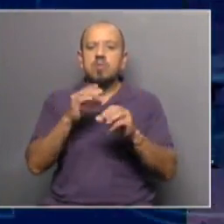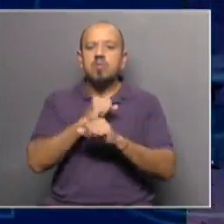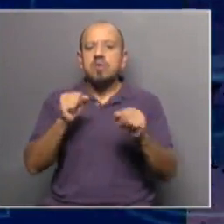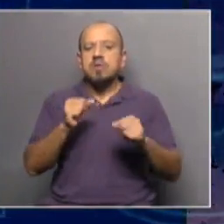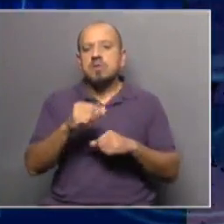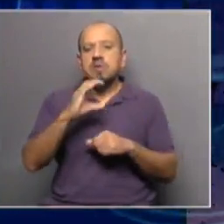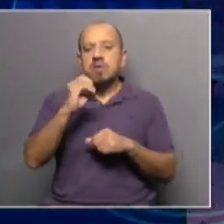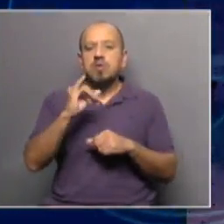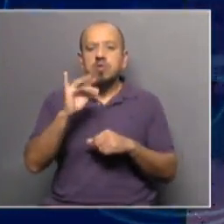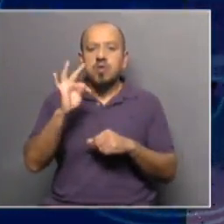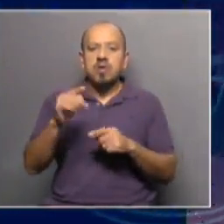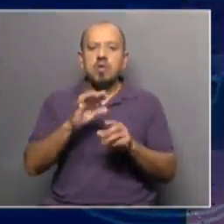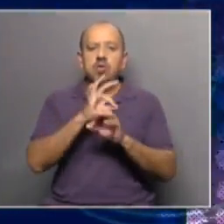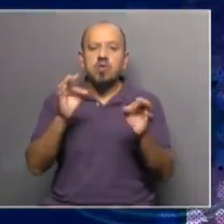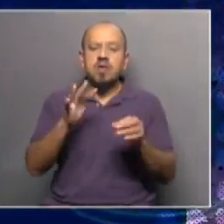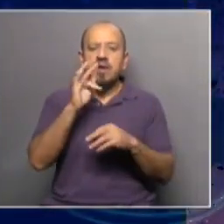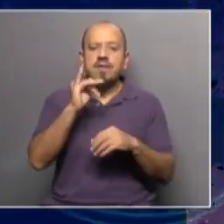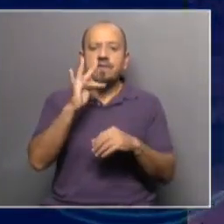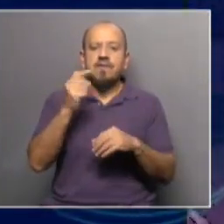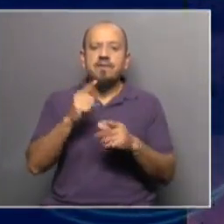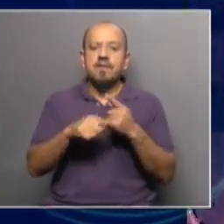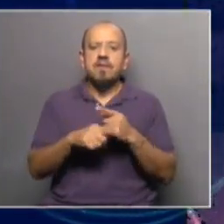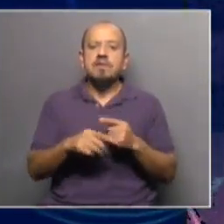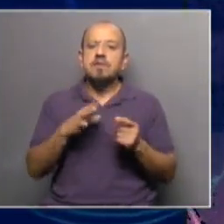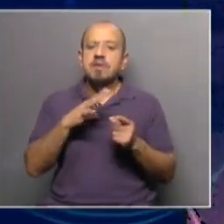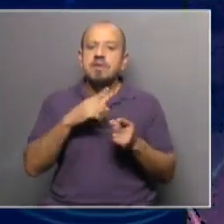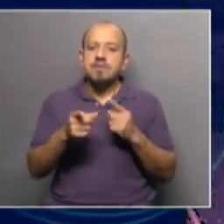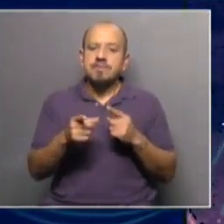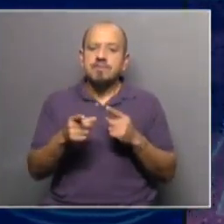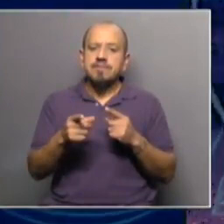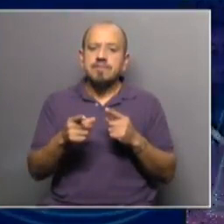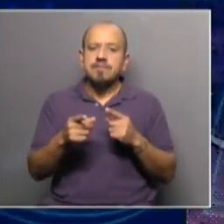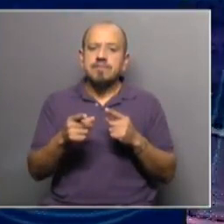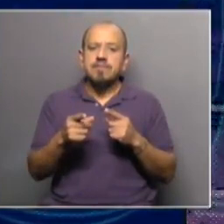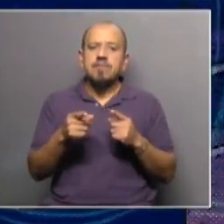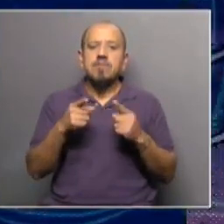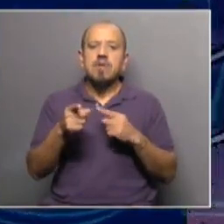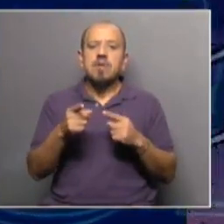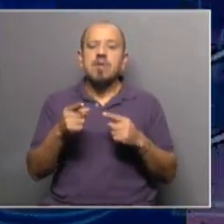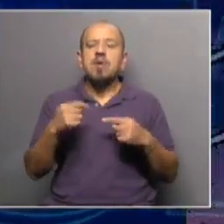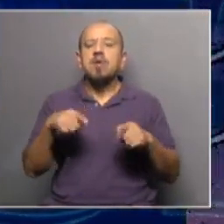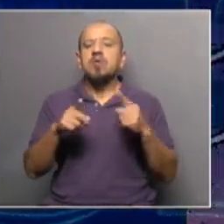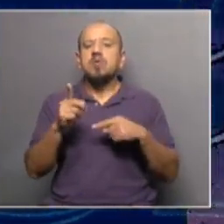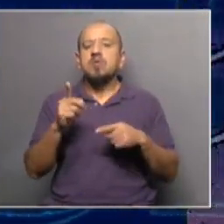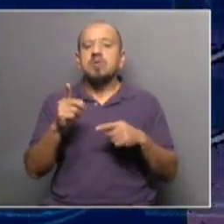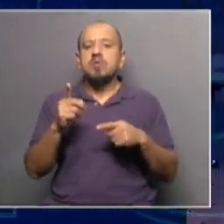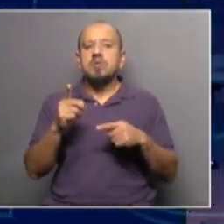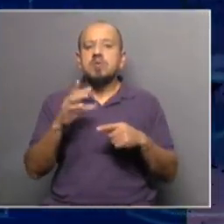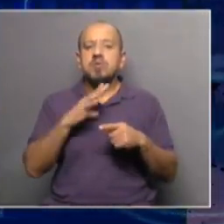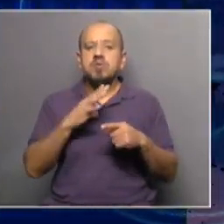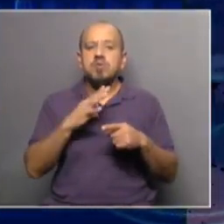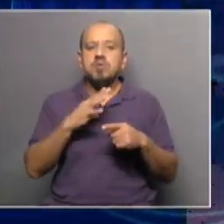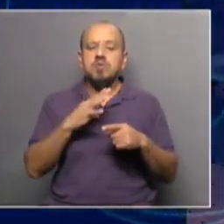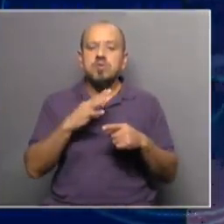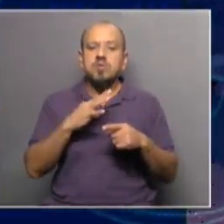Es el Comité Olímpico Internacional, o la FIFA. Y hay medios que son parte, digamos, de la transmisión de esos mensajes. Entonces, son muy críticos con